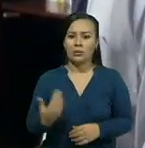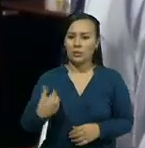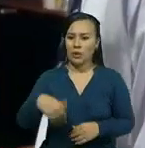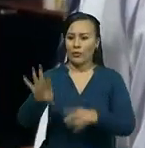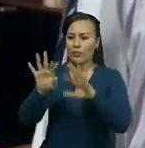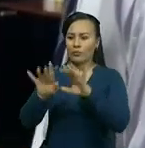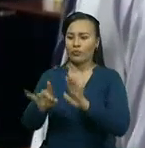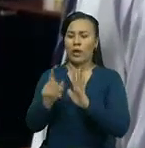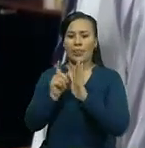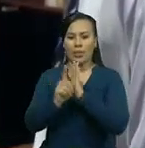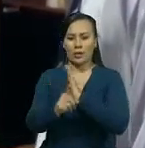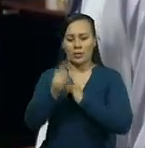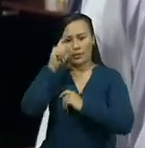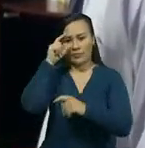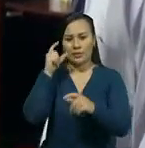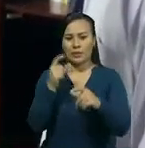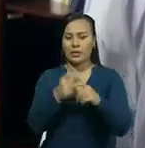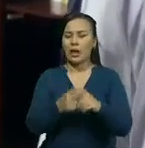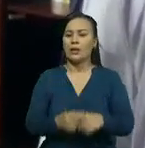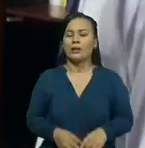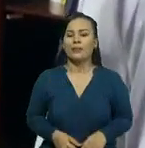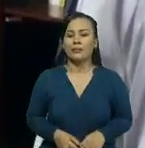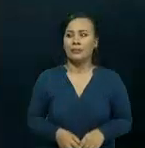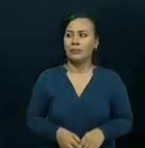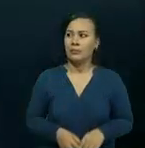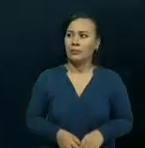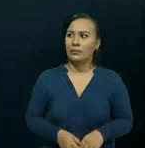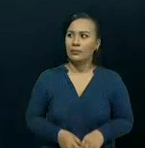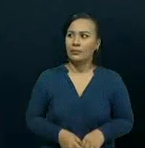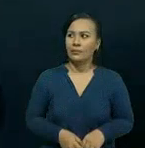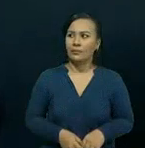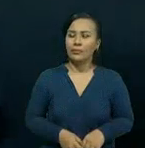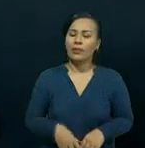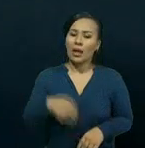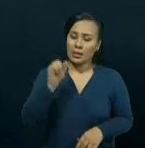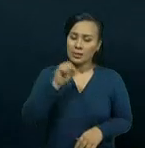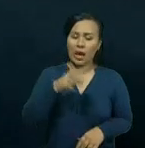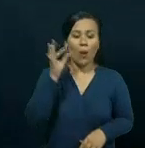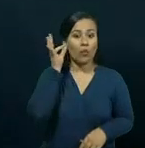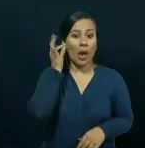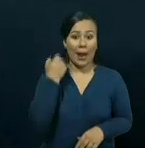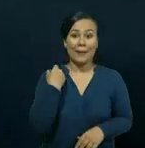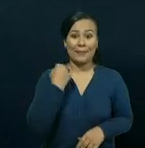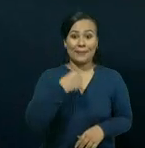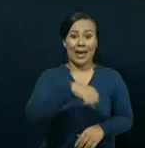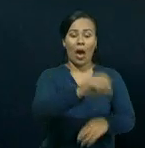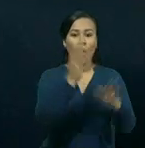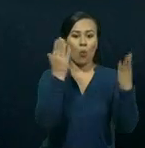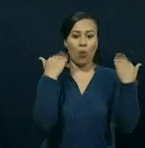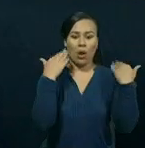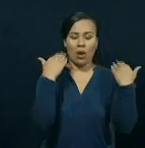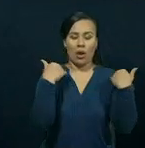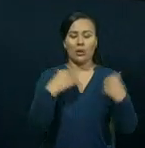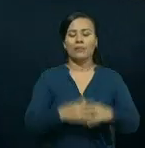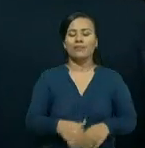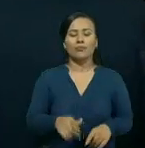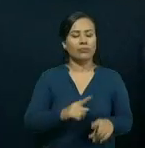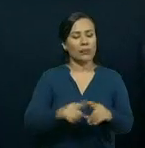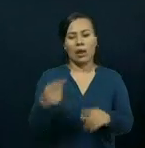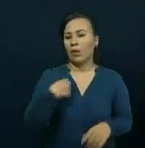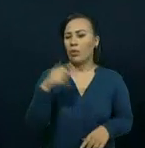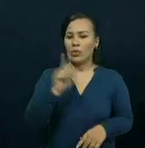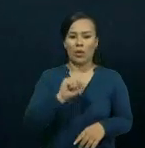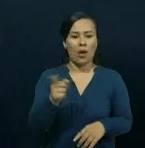reconocer su denuncia para que el detenido pague por esta ofensa. A pesar de que estuvo viajando hacia otra ciudad, se